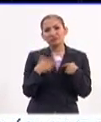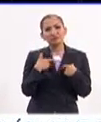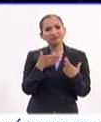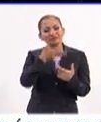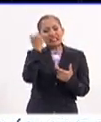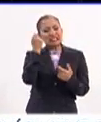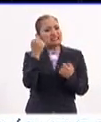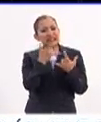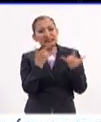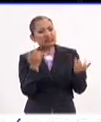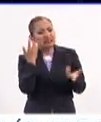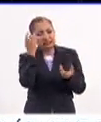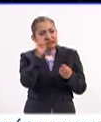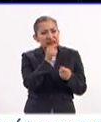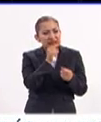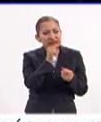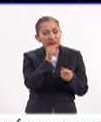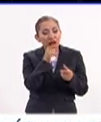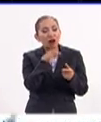no sabe mucho del tema,